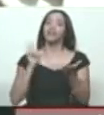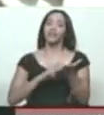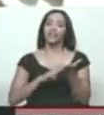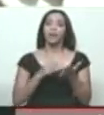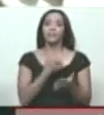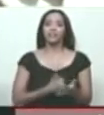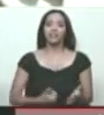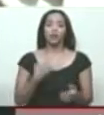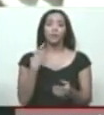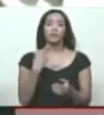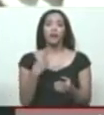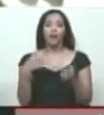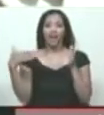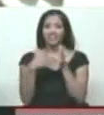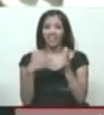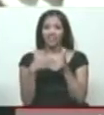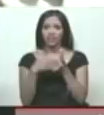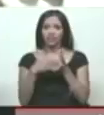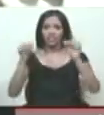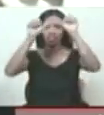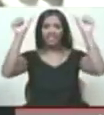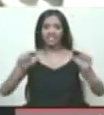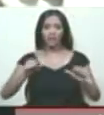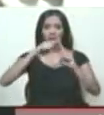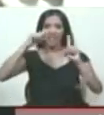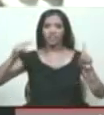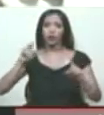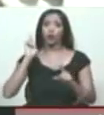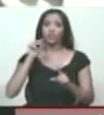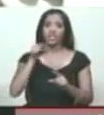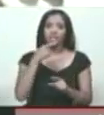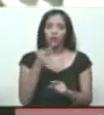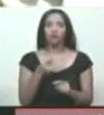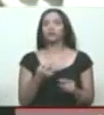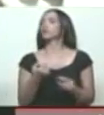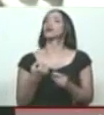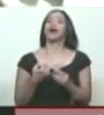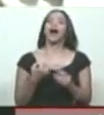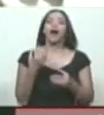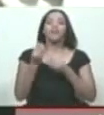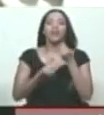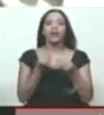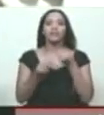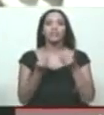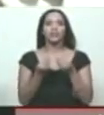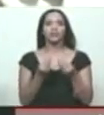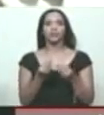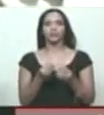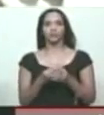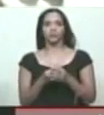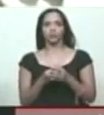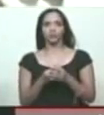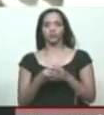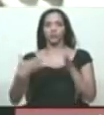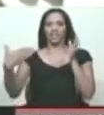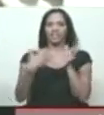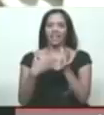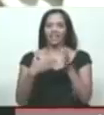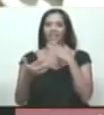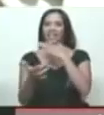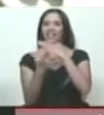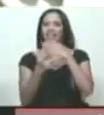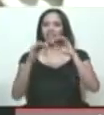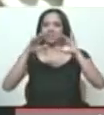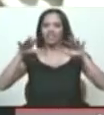ellos hicieron contra el sistema eléctrico, que usted salió diciendo que había sido un ataque electromagnético, cibernético, todos